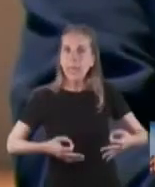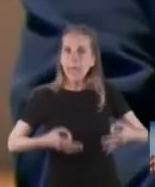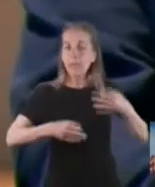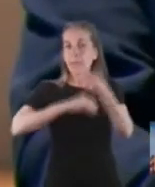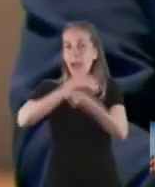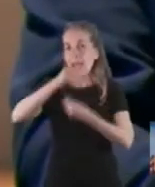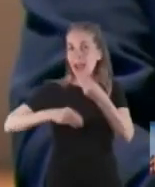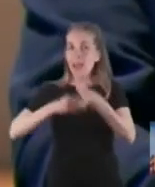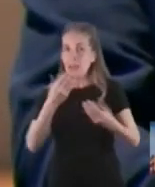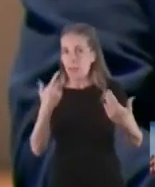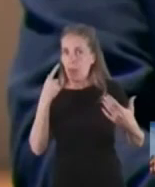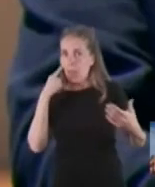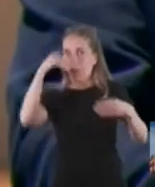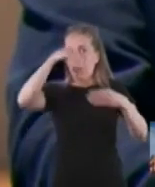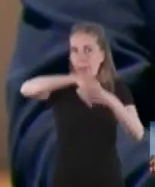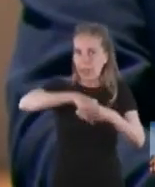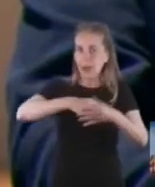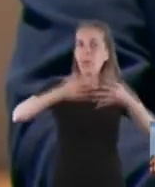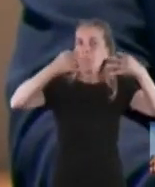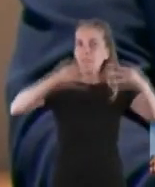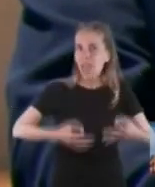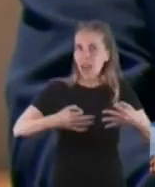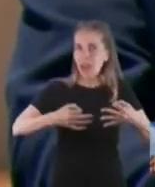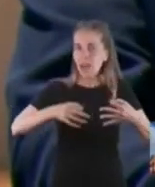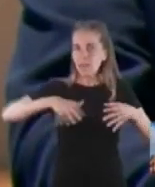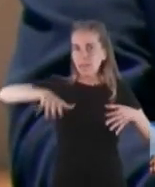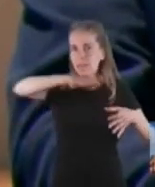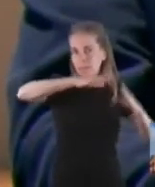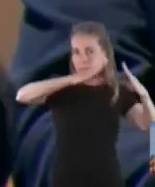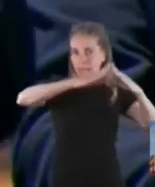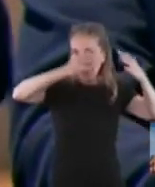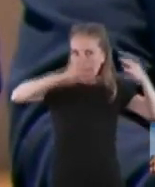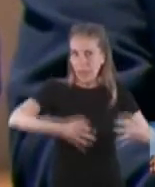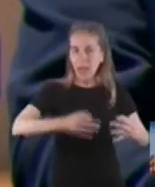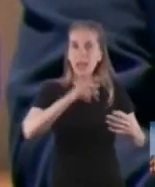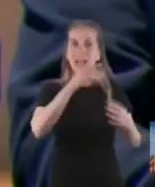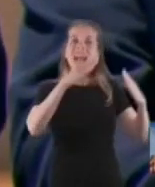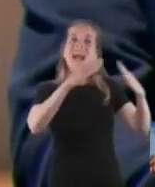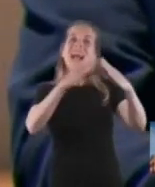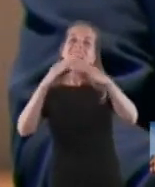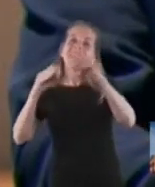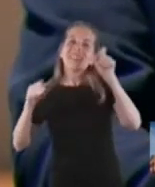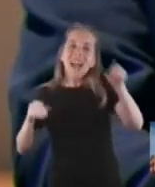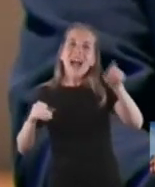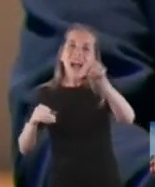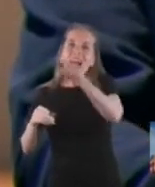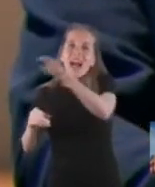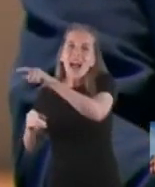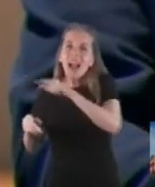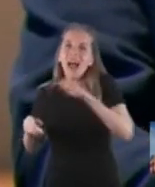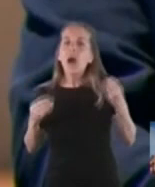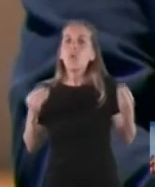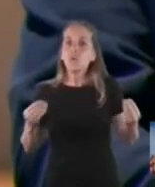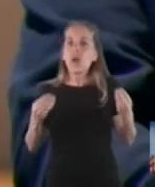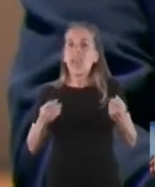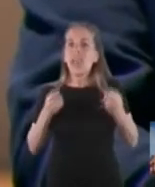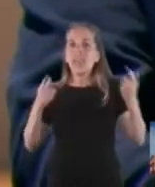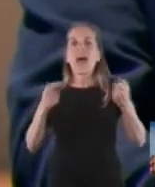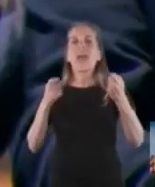donde puedan habitar tranquilamente las familias que las ocupen. Cada vivienda promueve un montón de